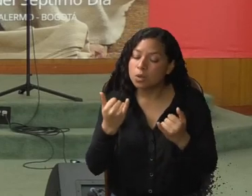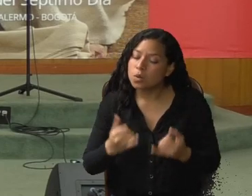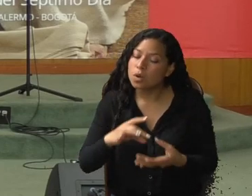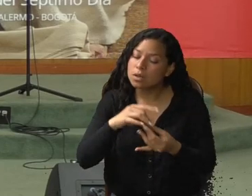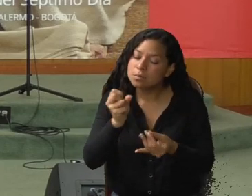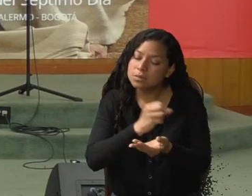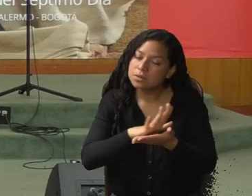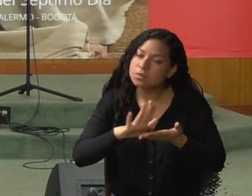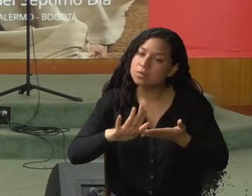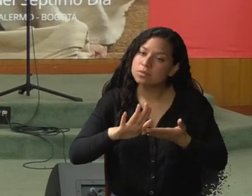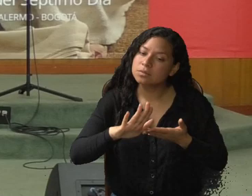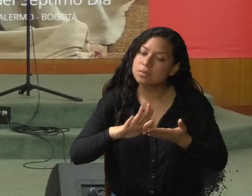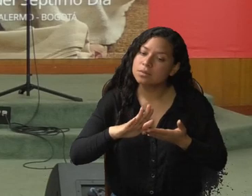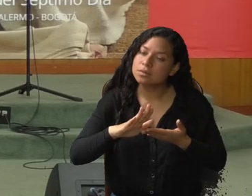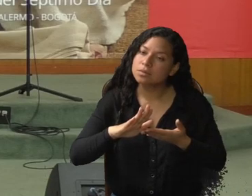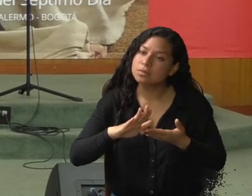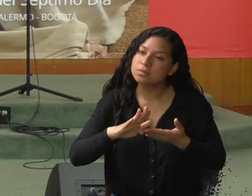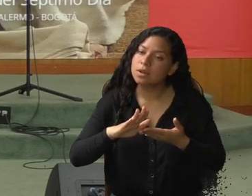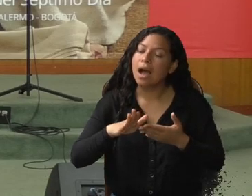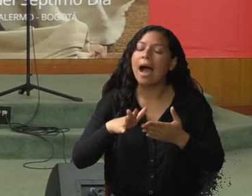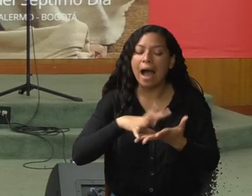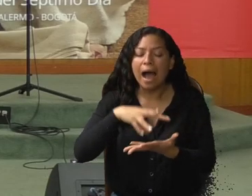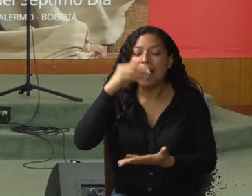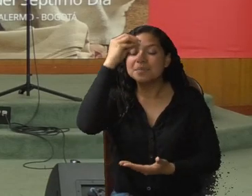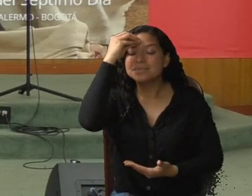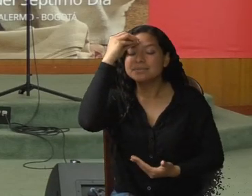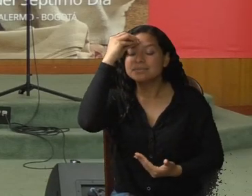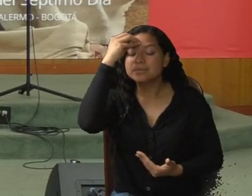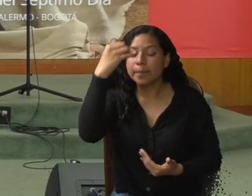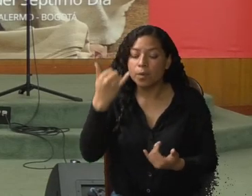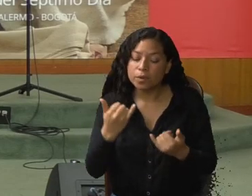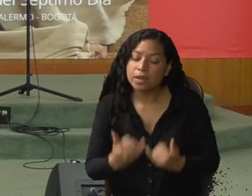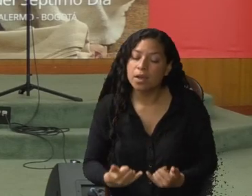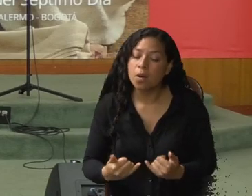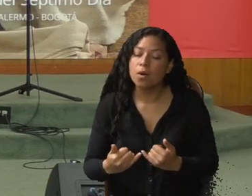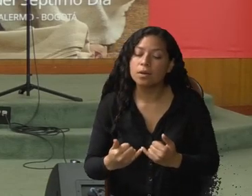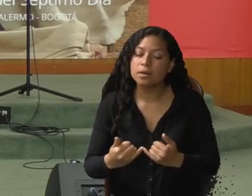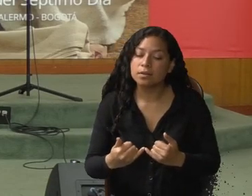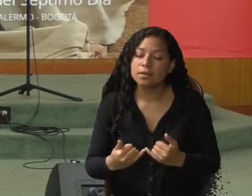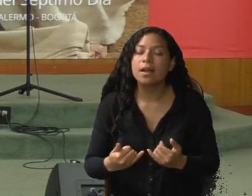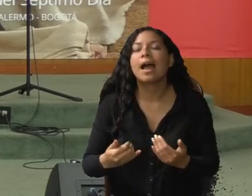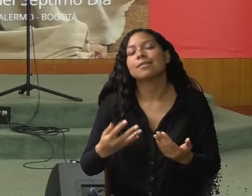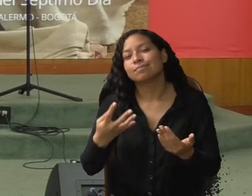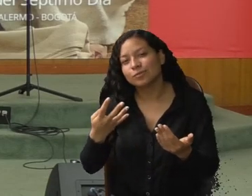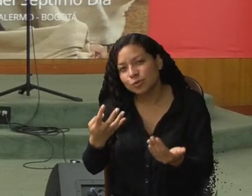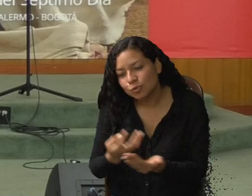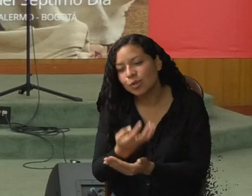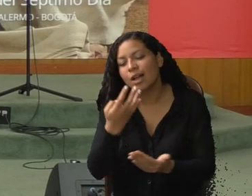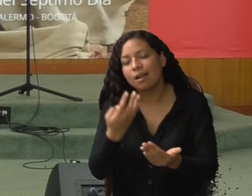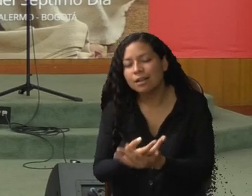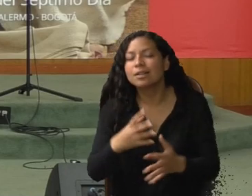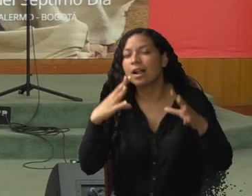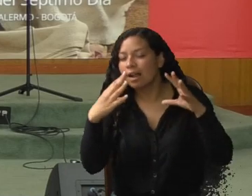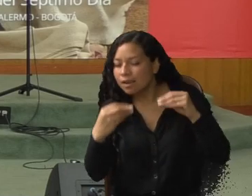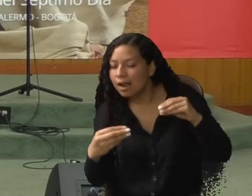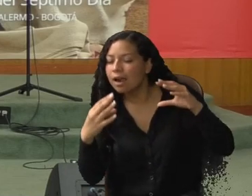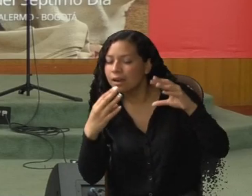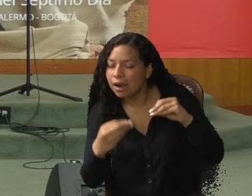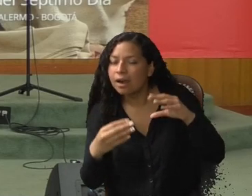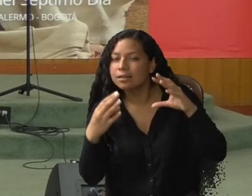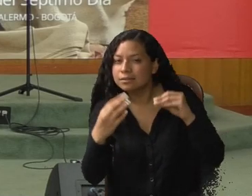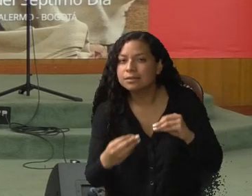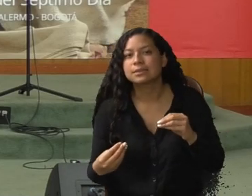Santo redarguye y está tocando nuestros corazones hoy. Permite, Señor, que ese Espíritu que se sigue moviendo, que